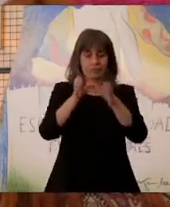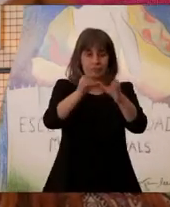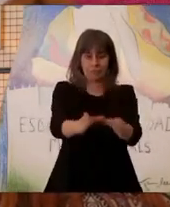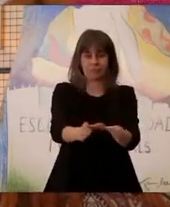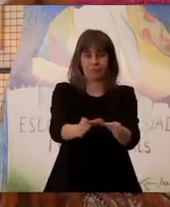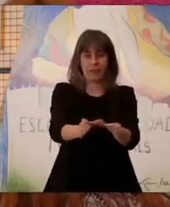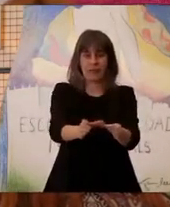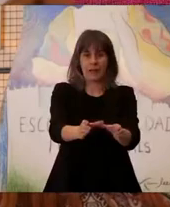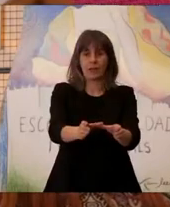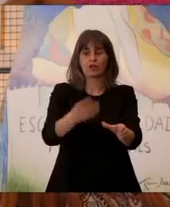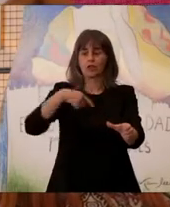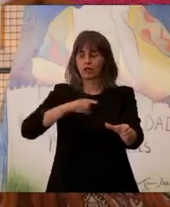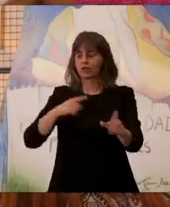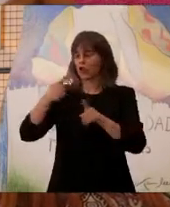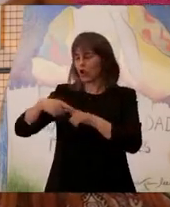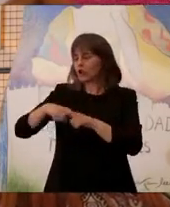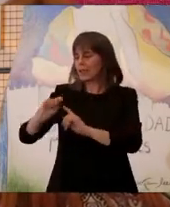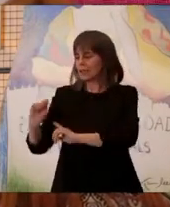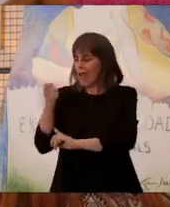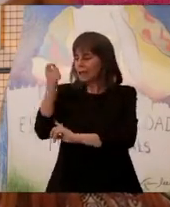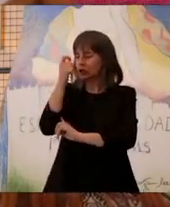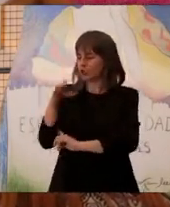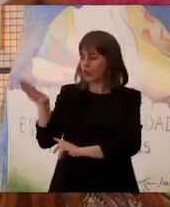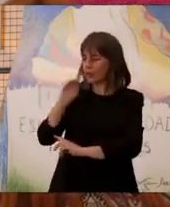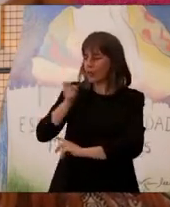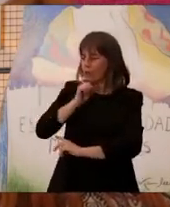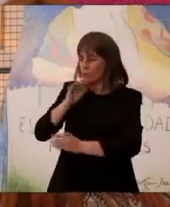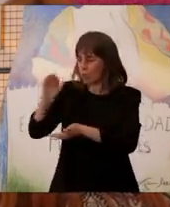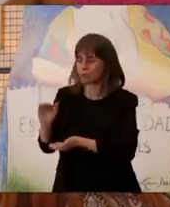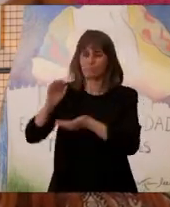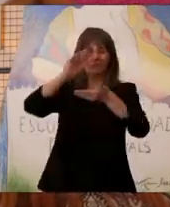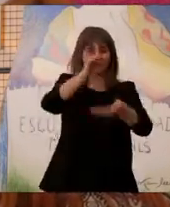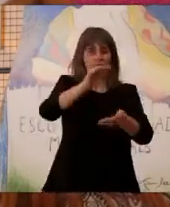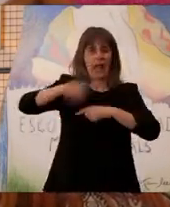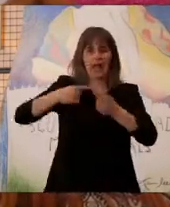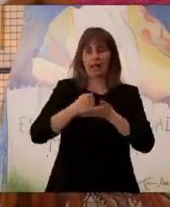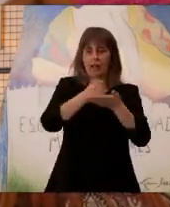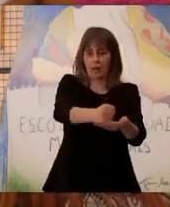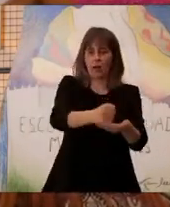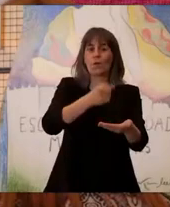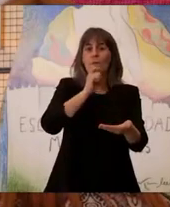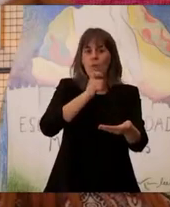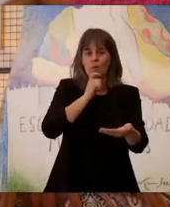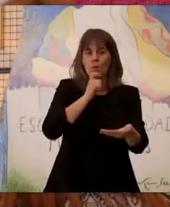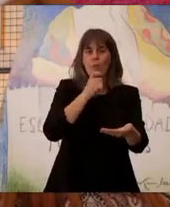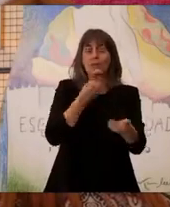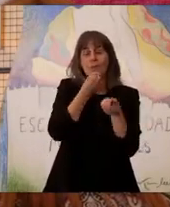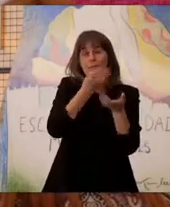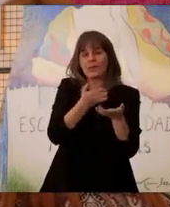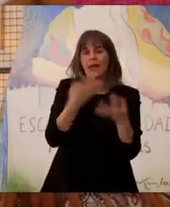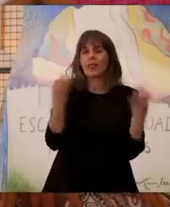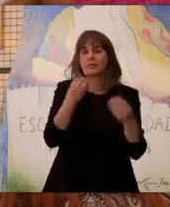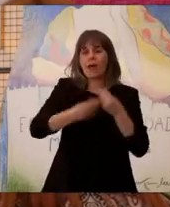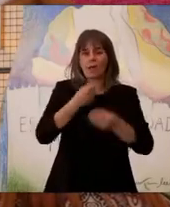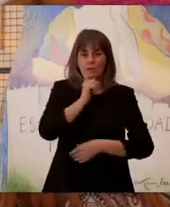entendido lo que hemos conseguido ir los mensajes de acerca que que hay que hacer o cómo hay que